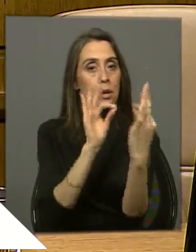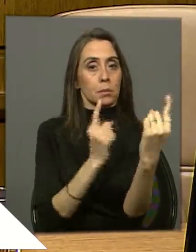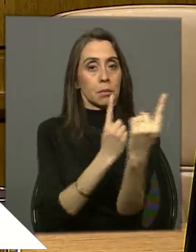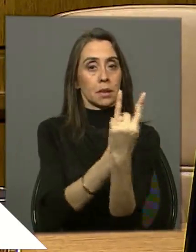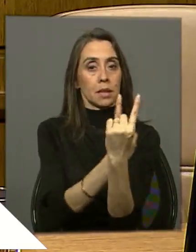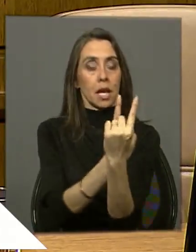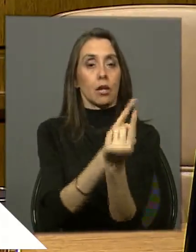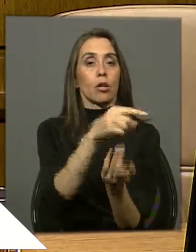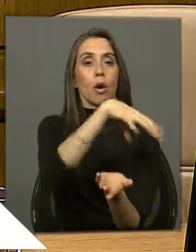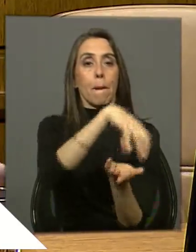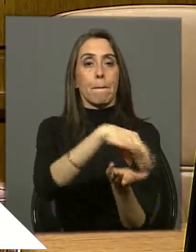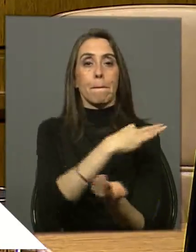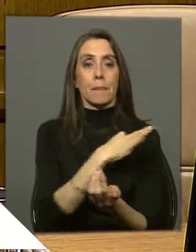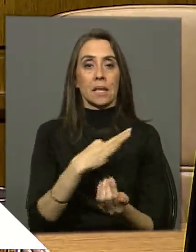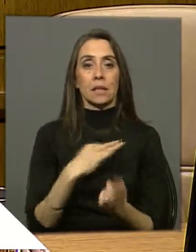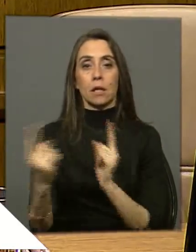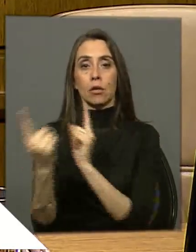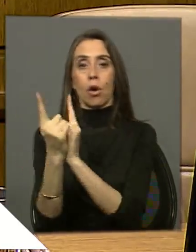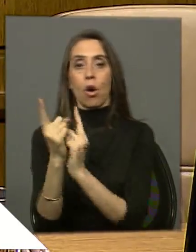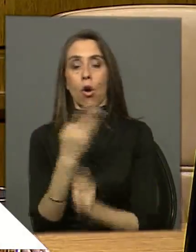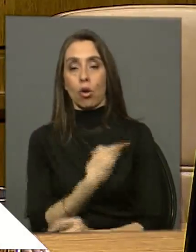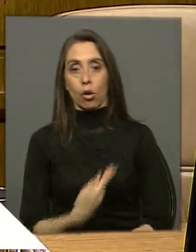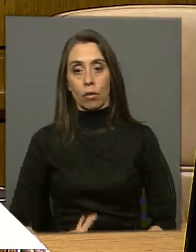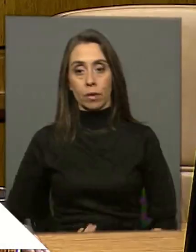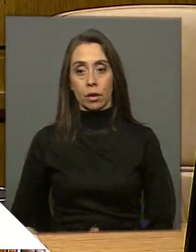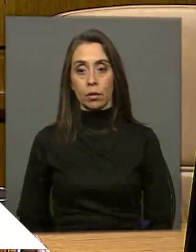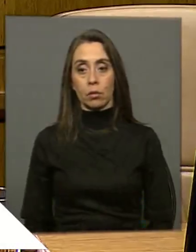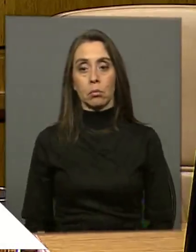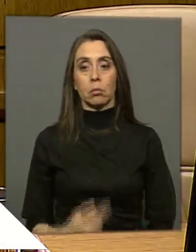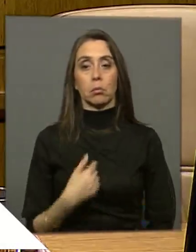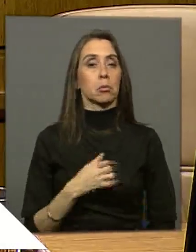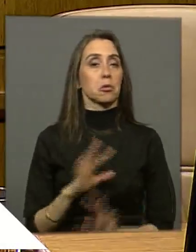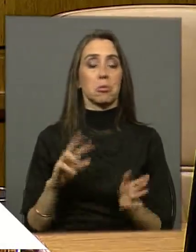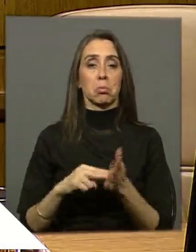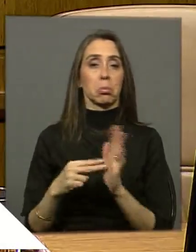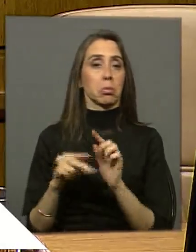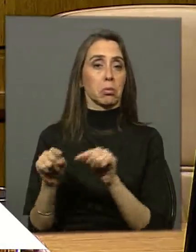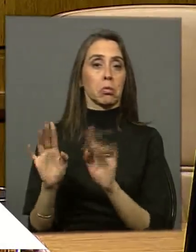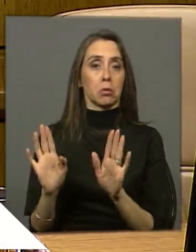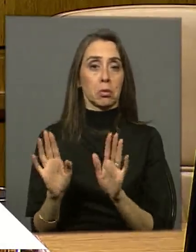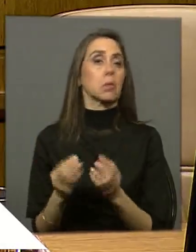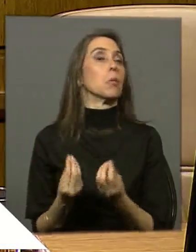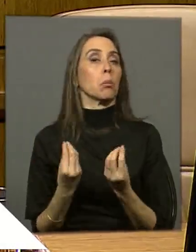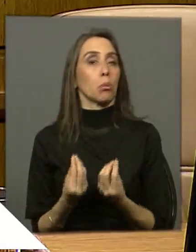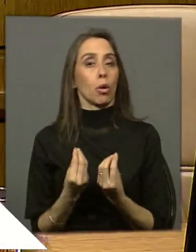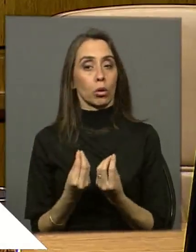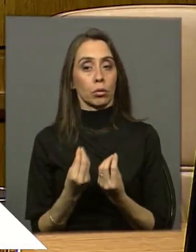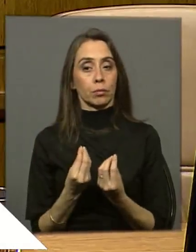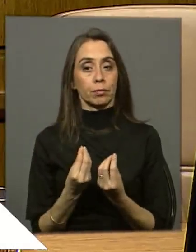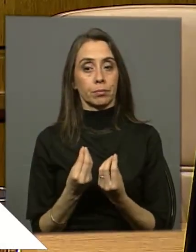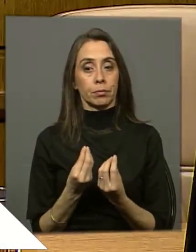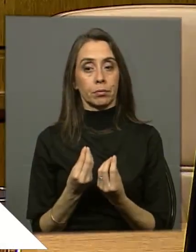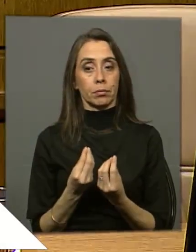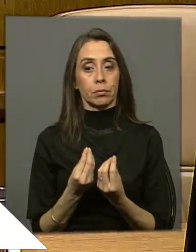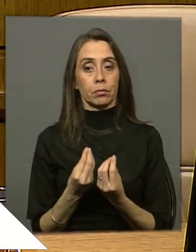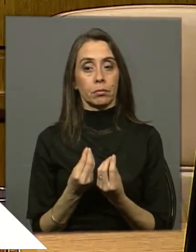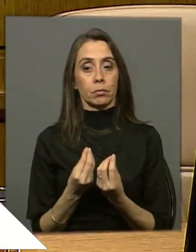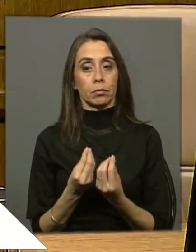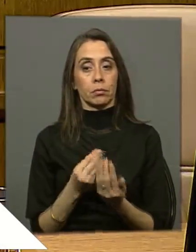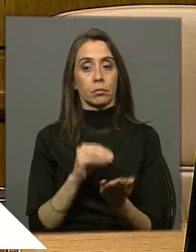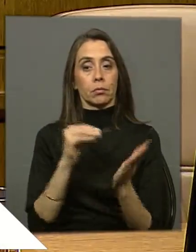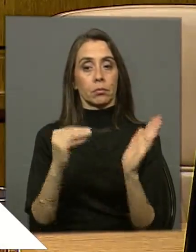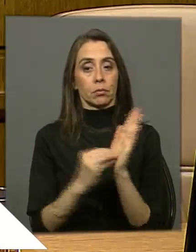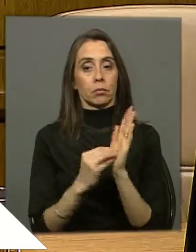Ministerio y con el Gobierno, yo no haría cuestión de eso. Sería bueno dejarlo establecido.